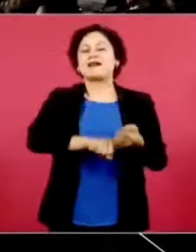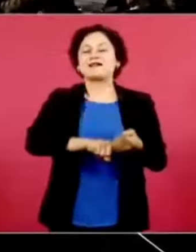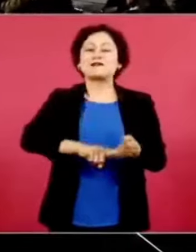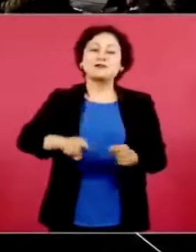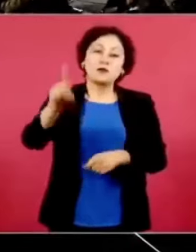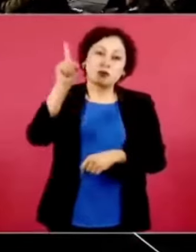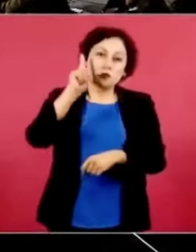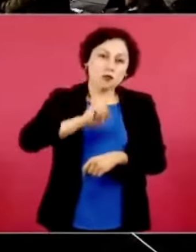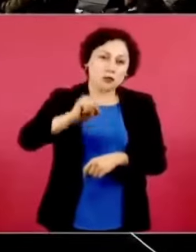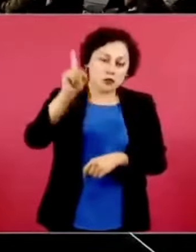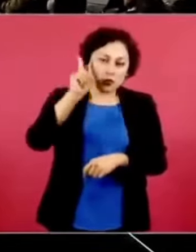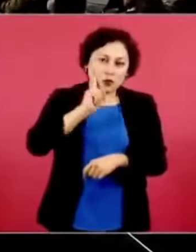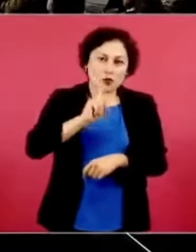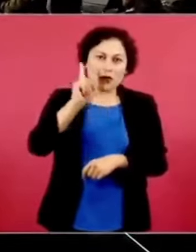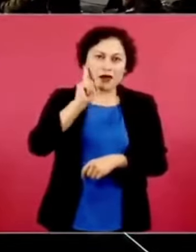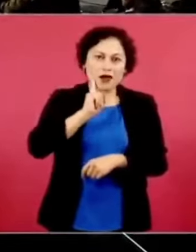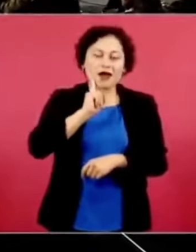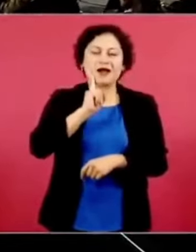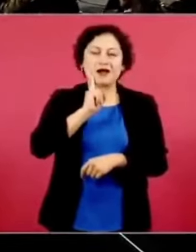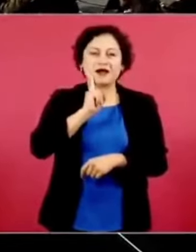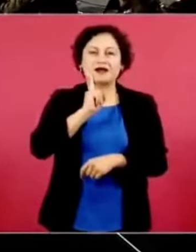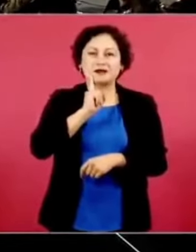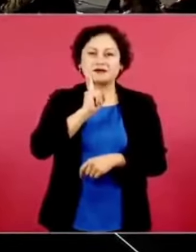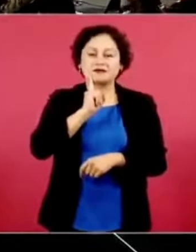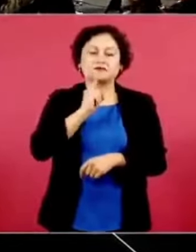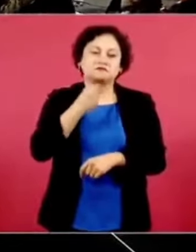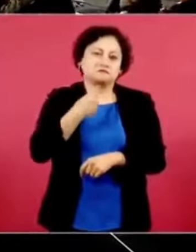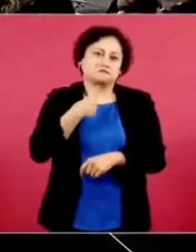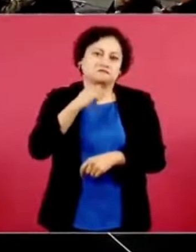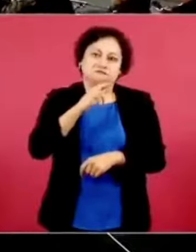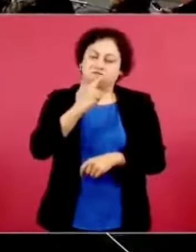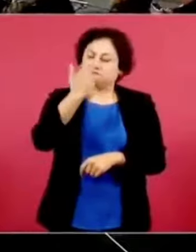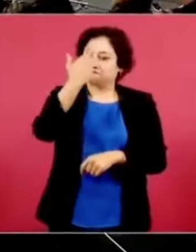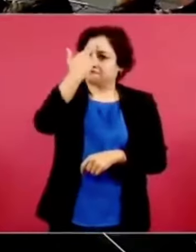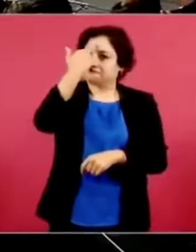De repente voy a una gira